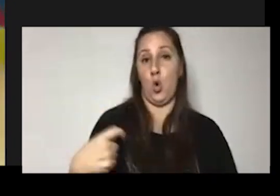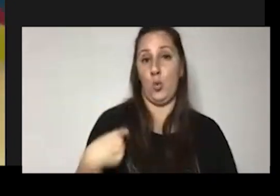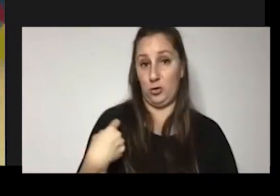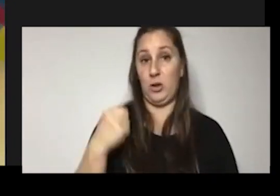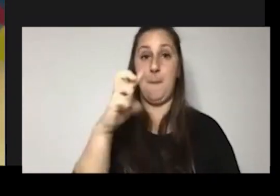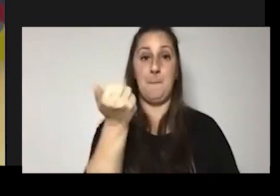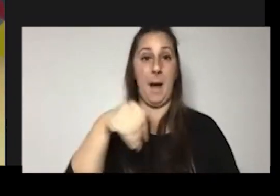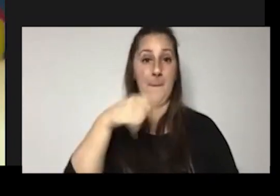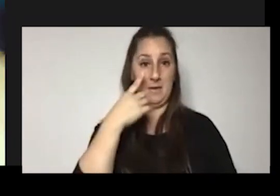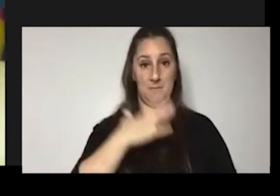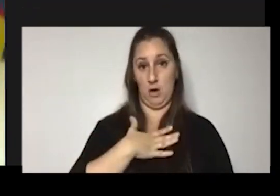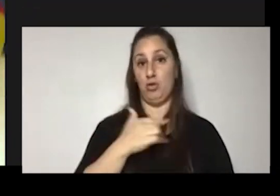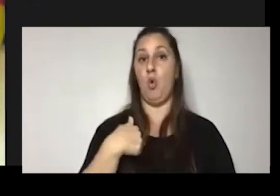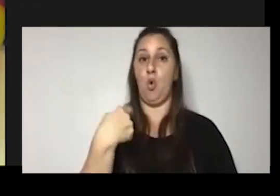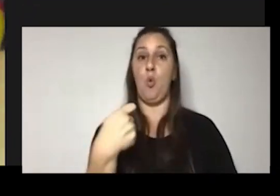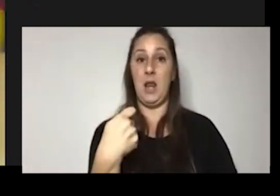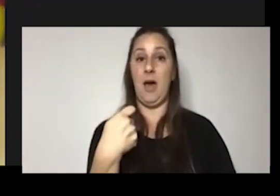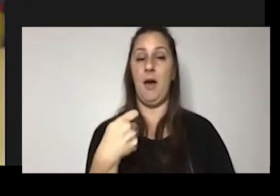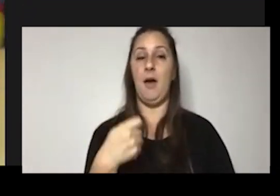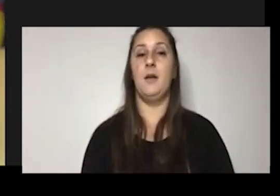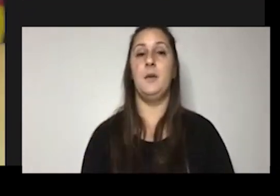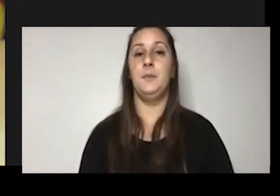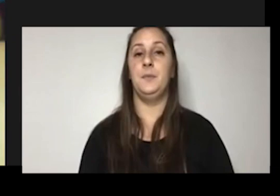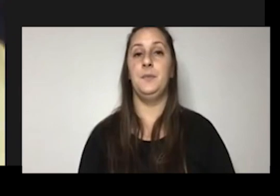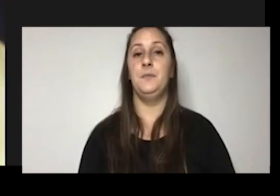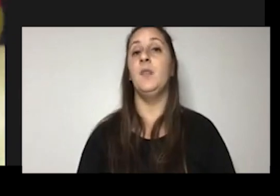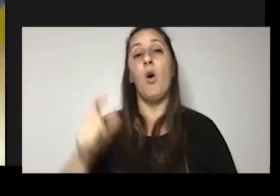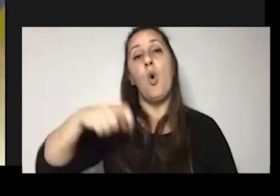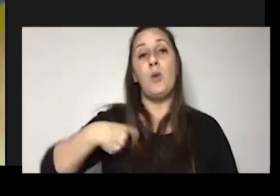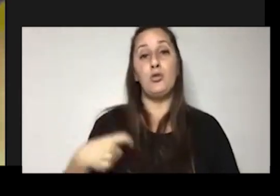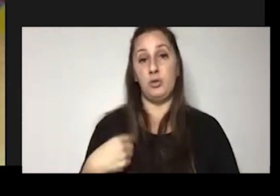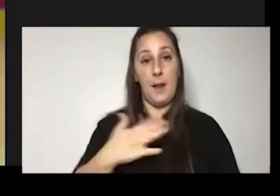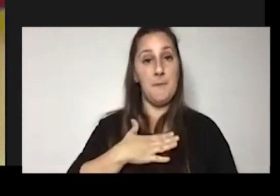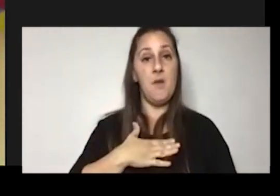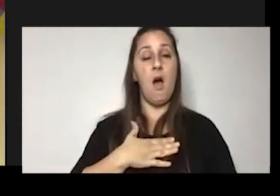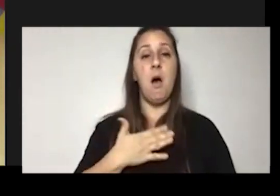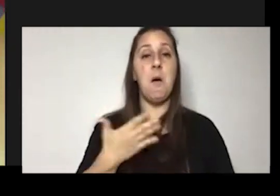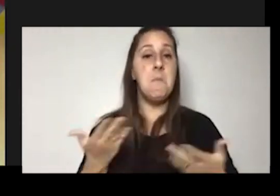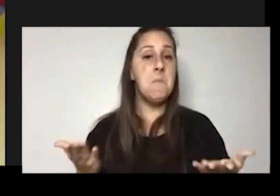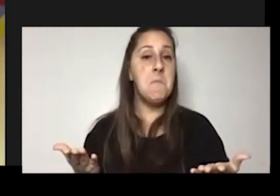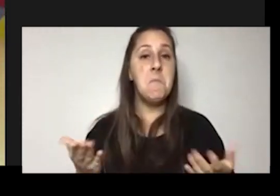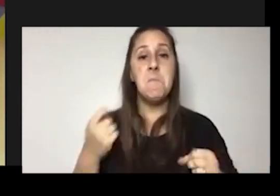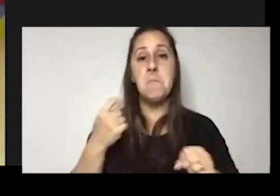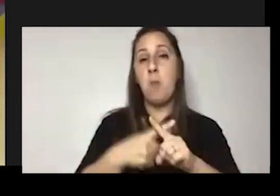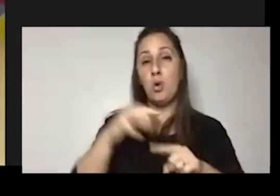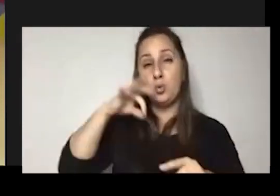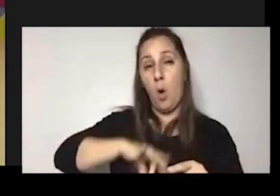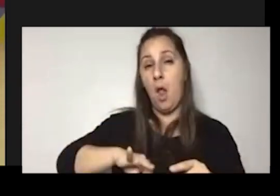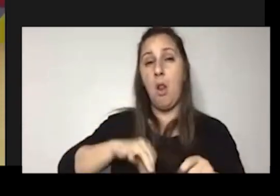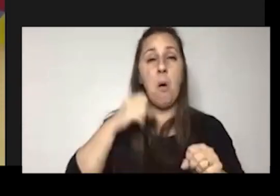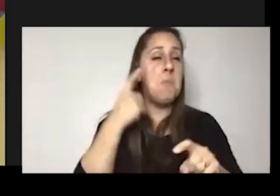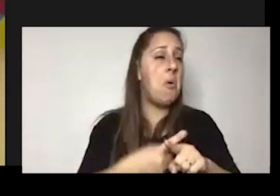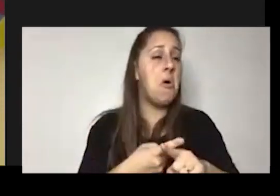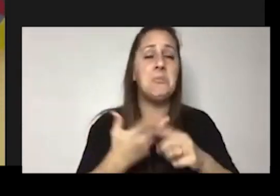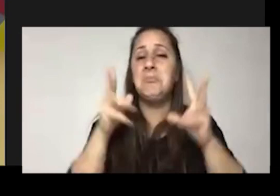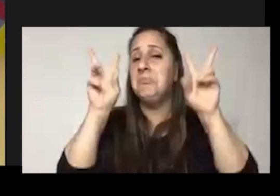soy jubilada de la DGI, y la obra social, no sé si por el sueldo, no sé cómo es la historia, si tiene